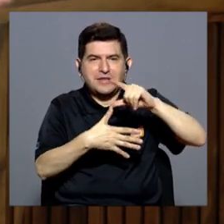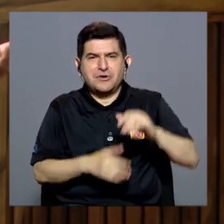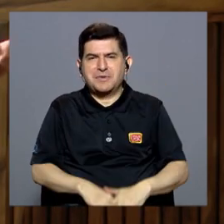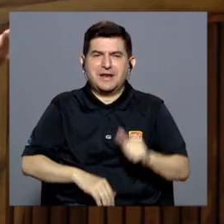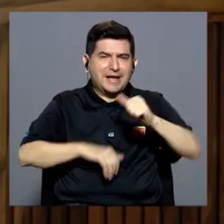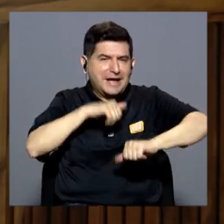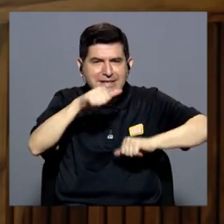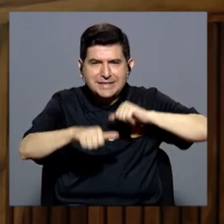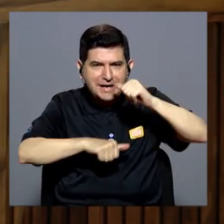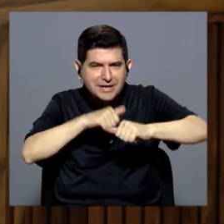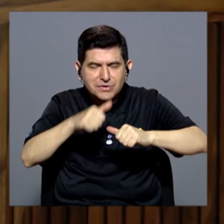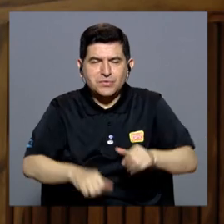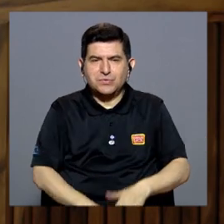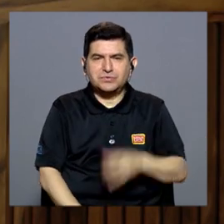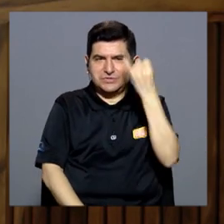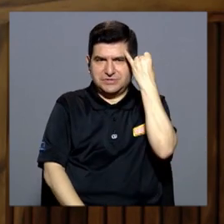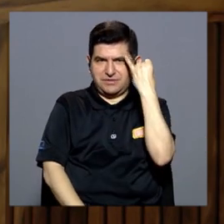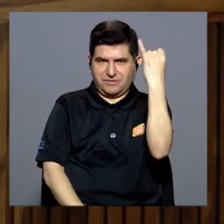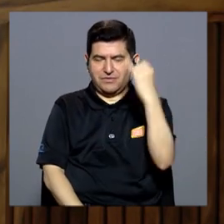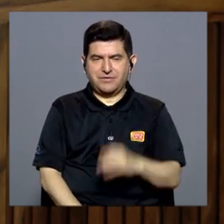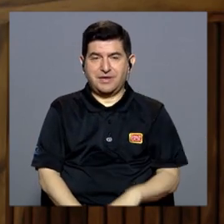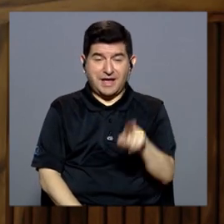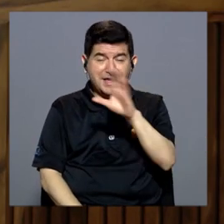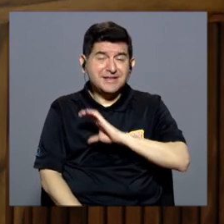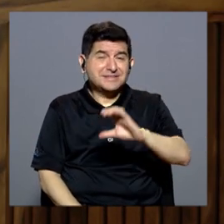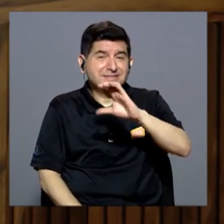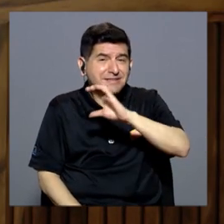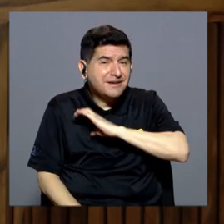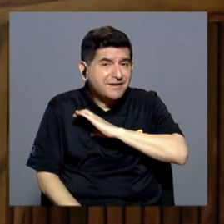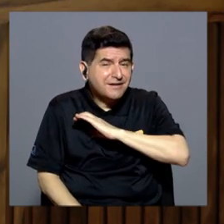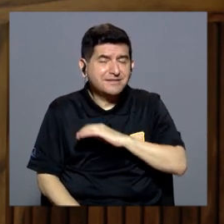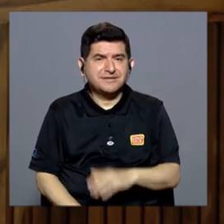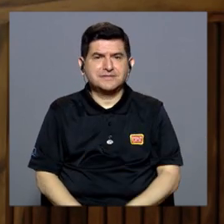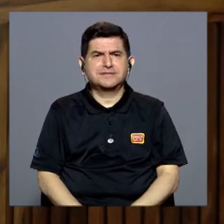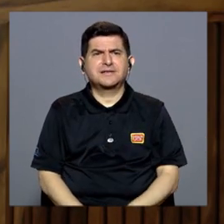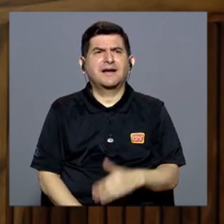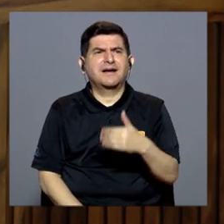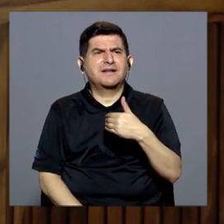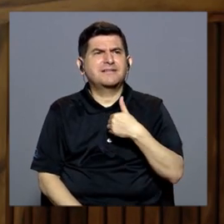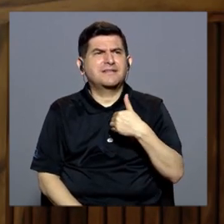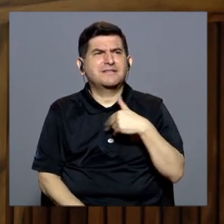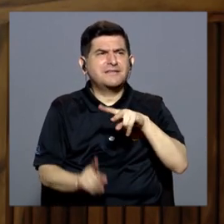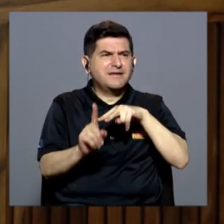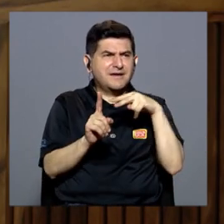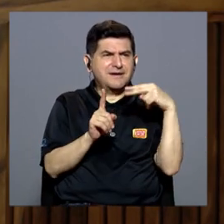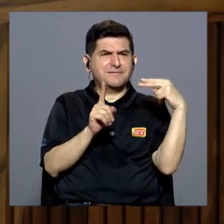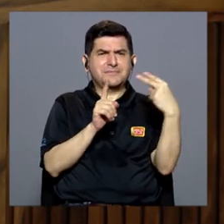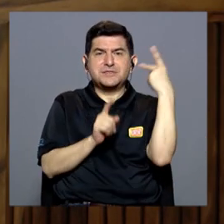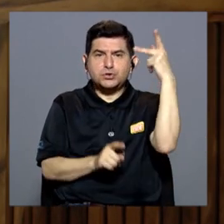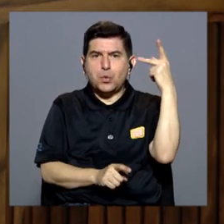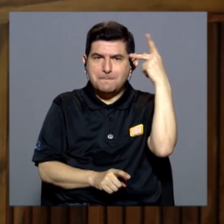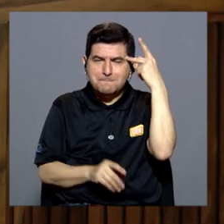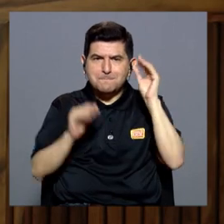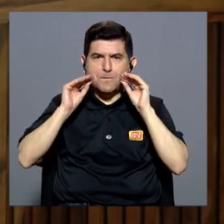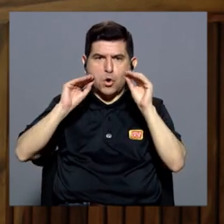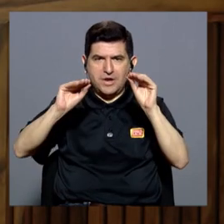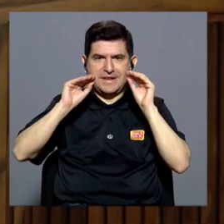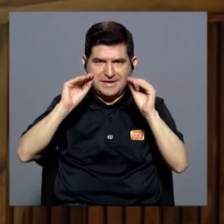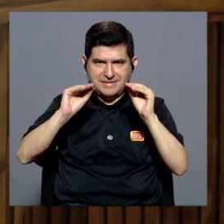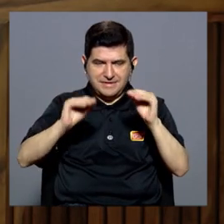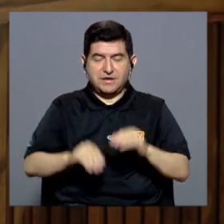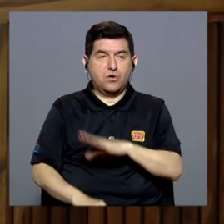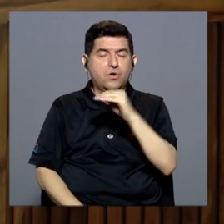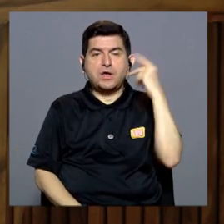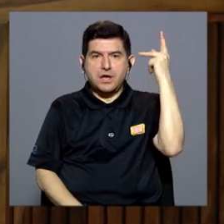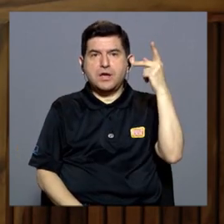que es un matiz que le daría una visión político-académica y